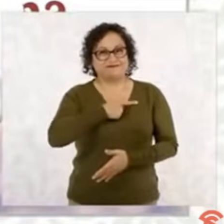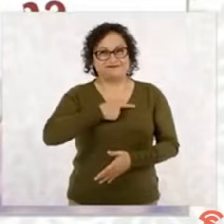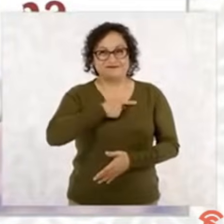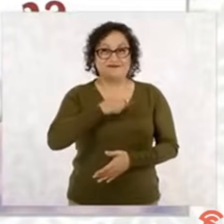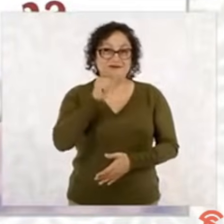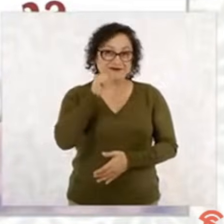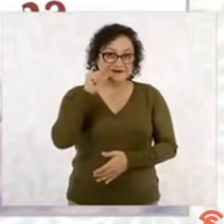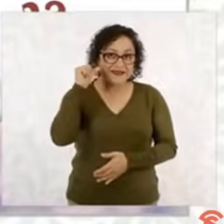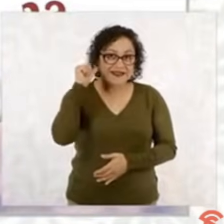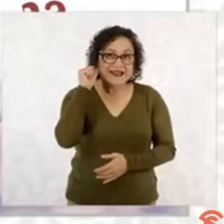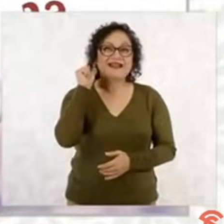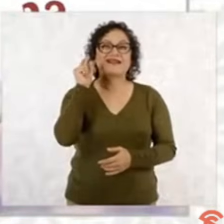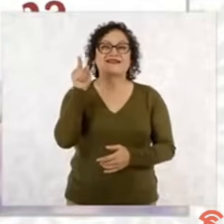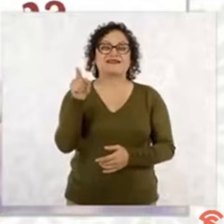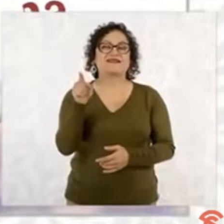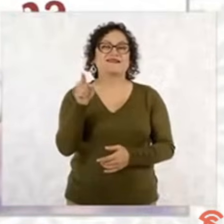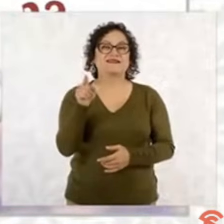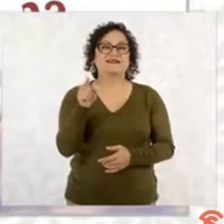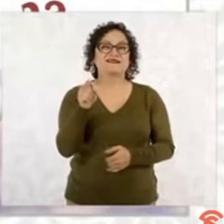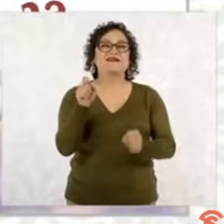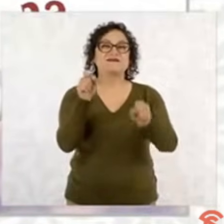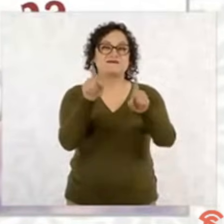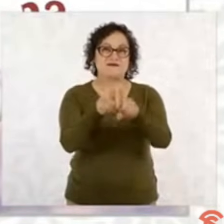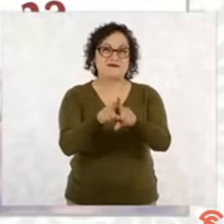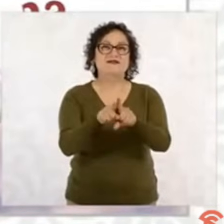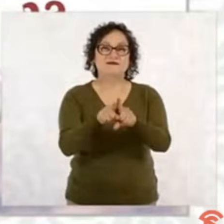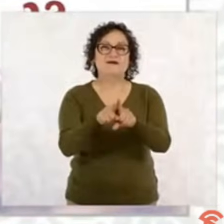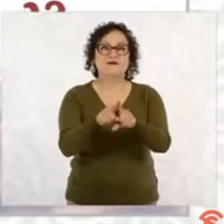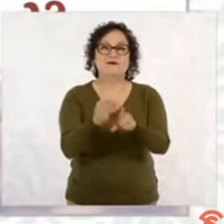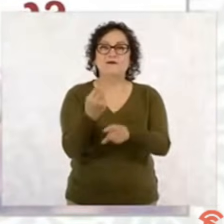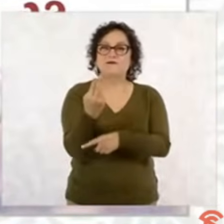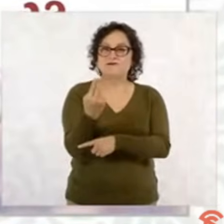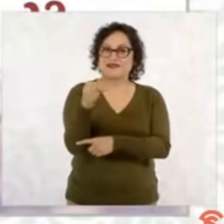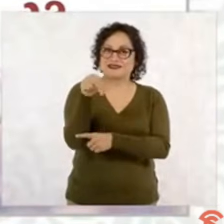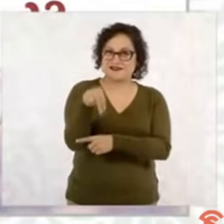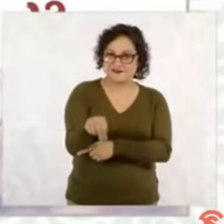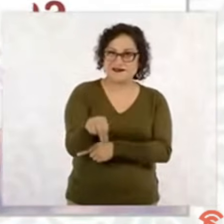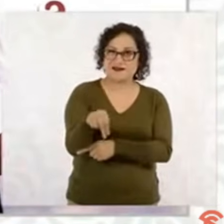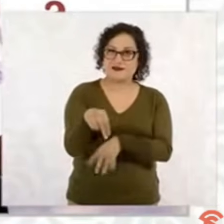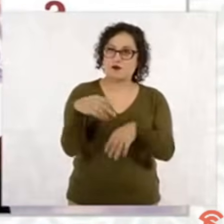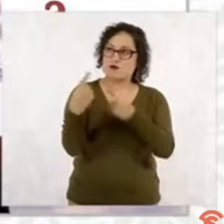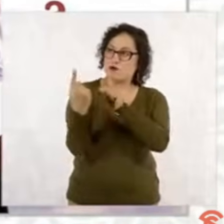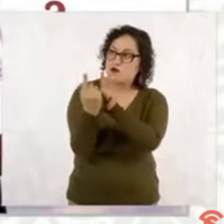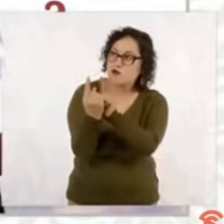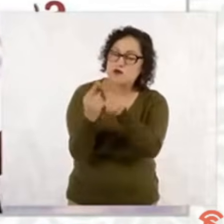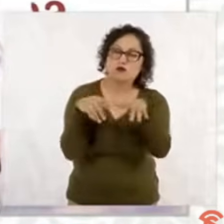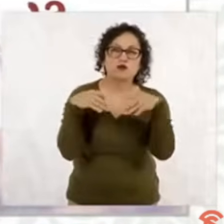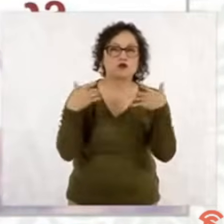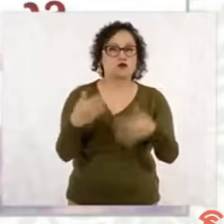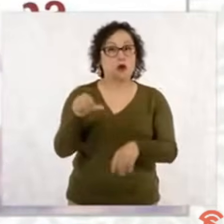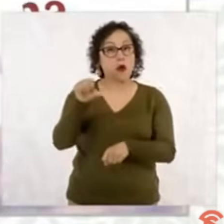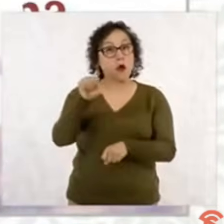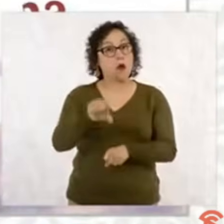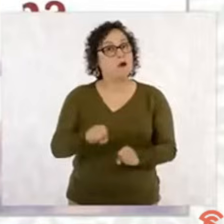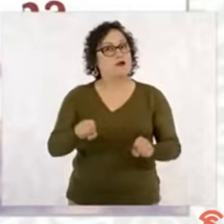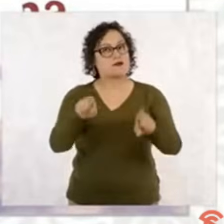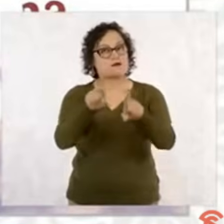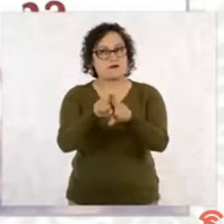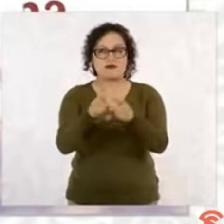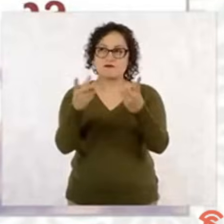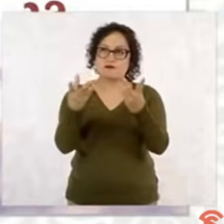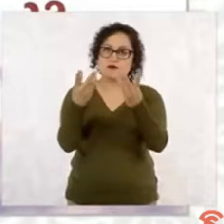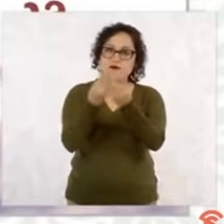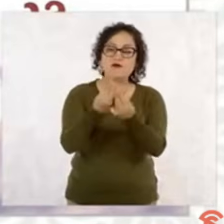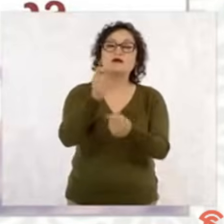tuvimos la oportunidad de coincidir en este histórico 25N. Y el día de hoy, con el arranque de esta obra Agua para Colima,